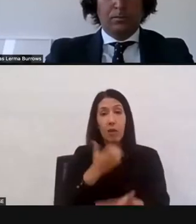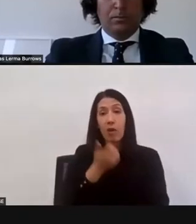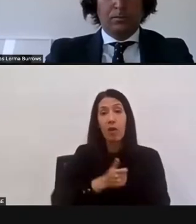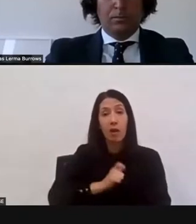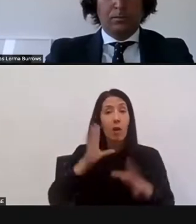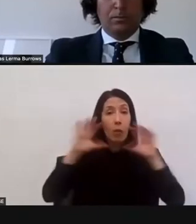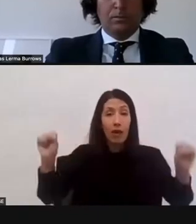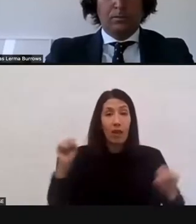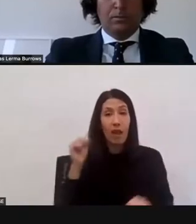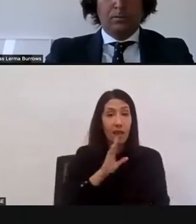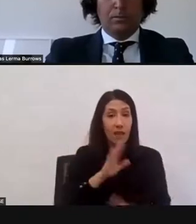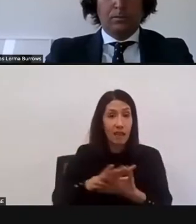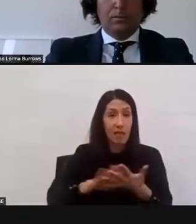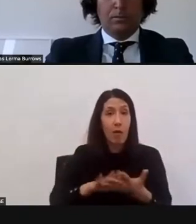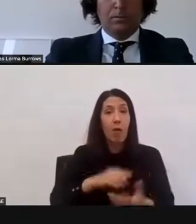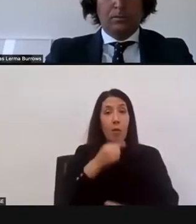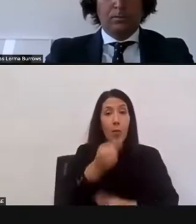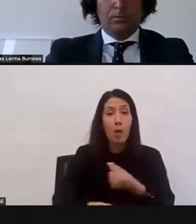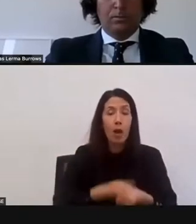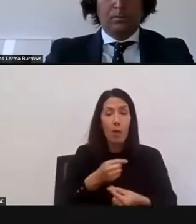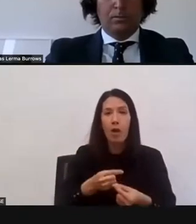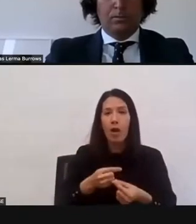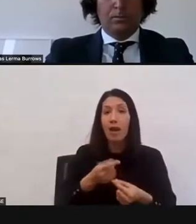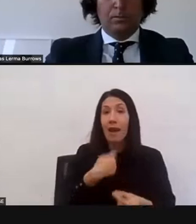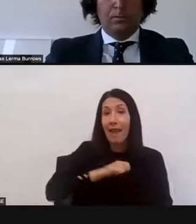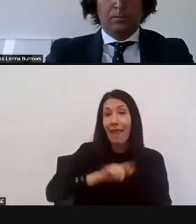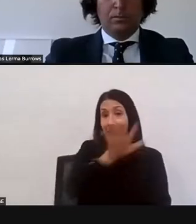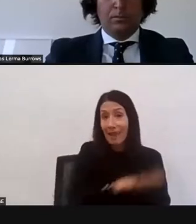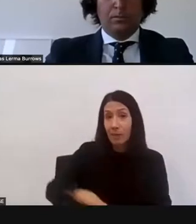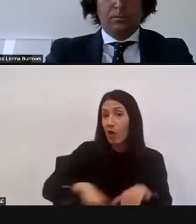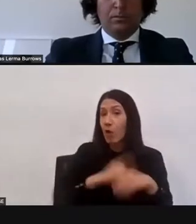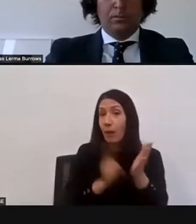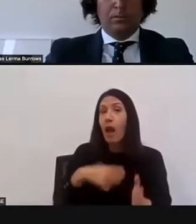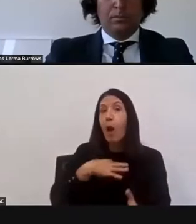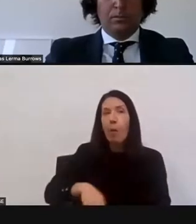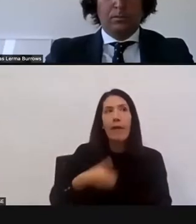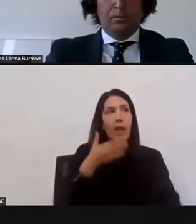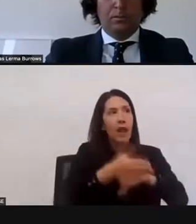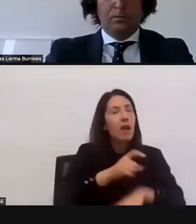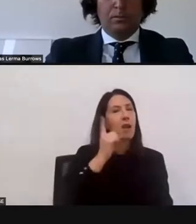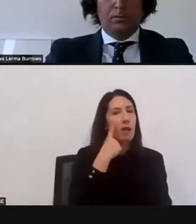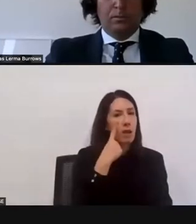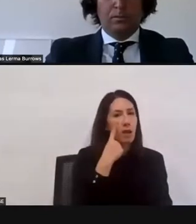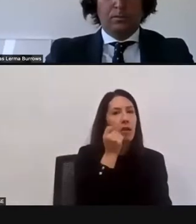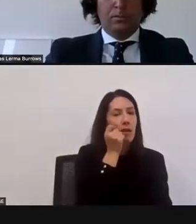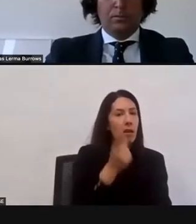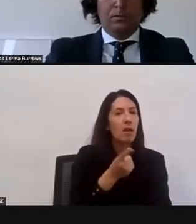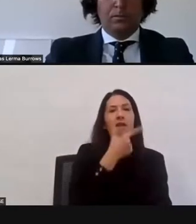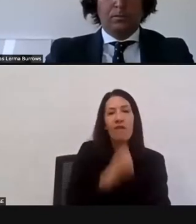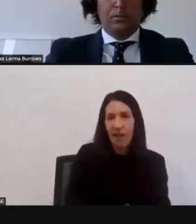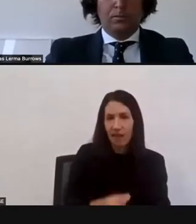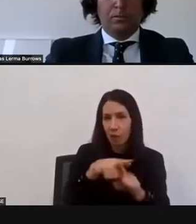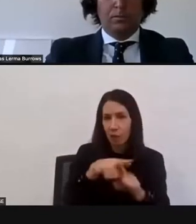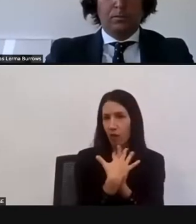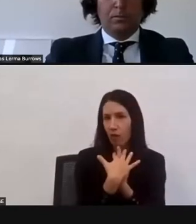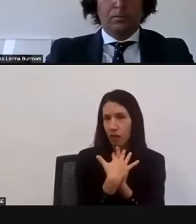Estado para que cada vez de forma capilar en todo el territorio sean capaces de detectar estos casos. En este